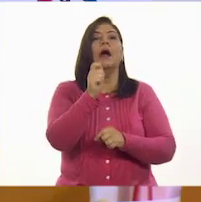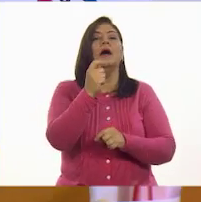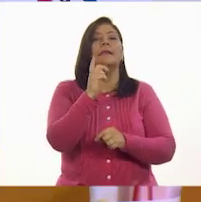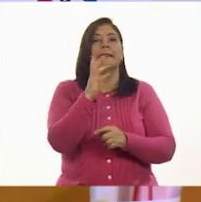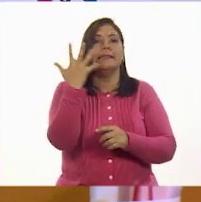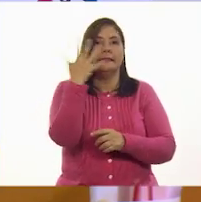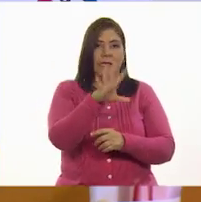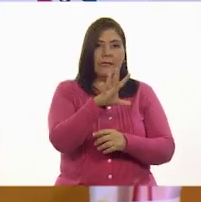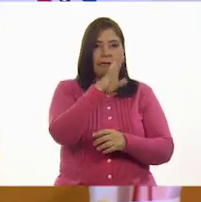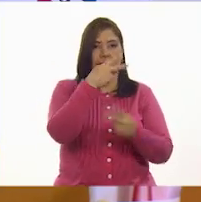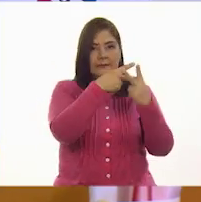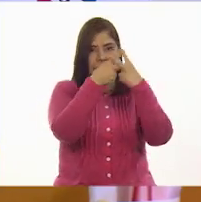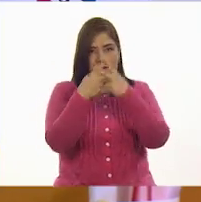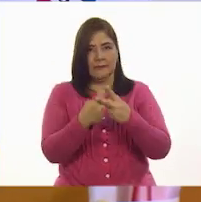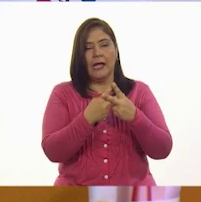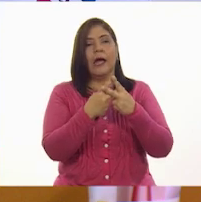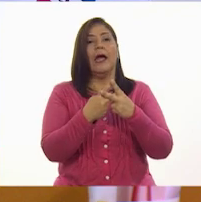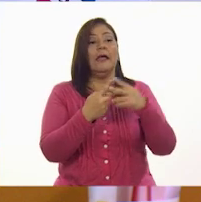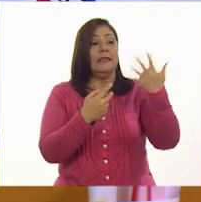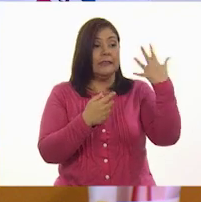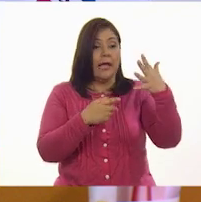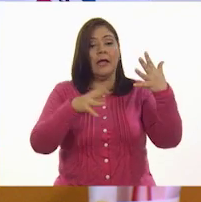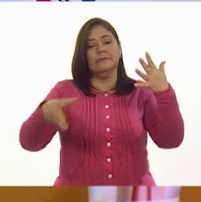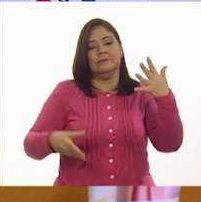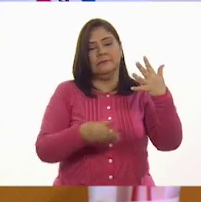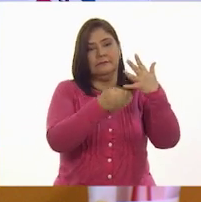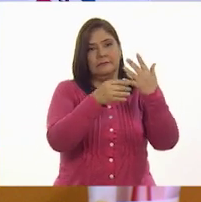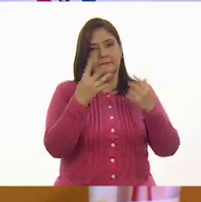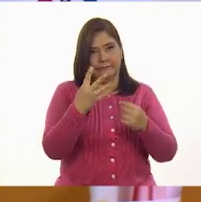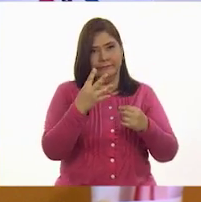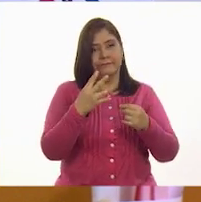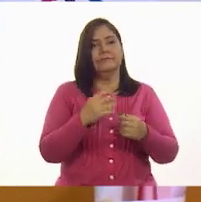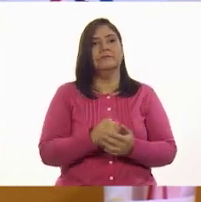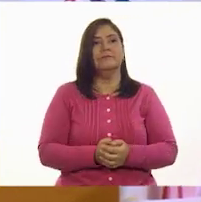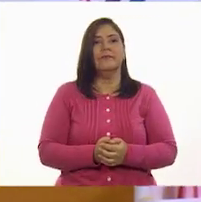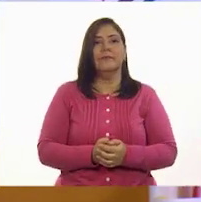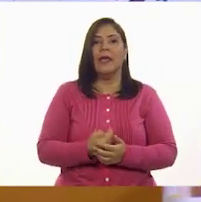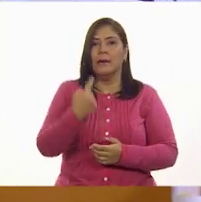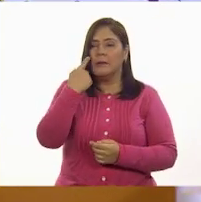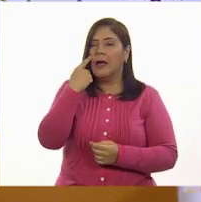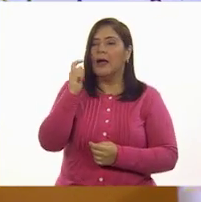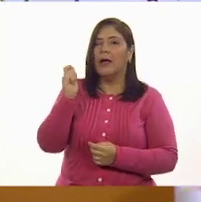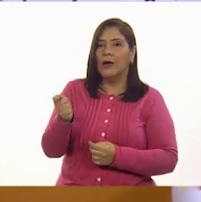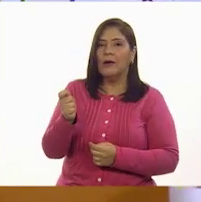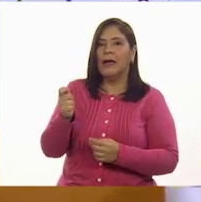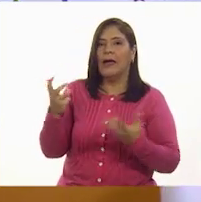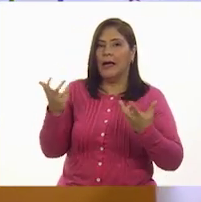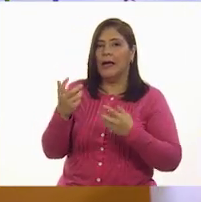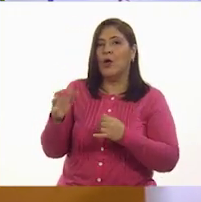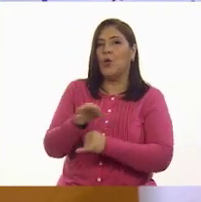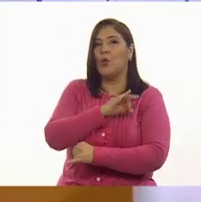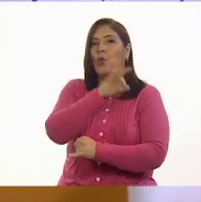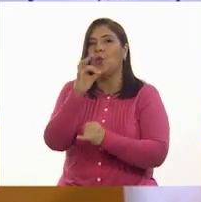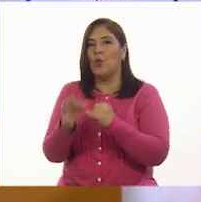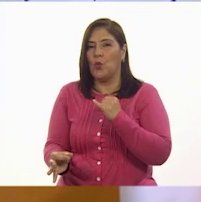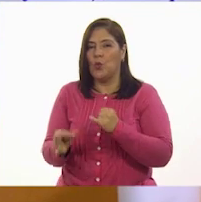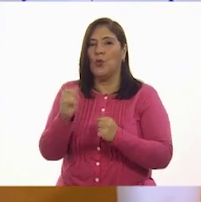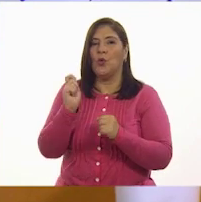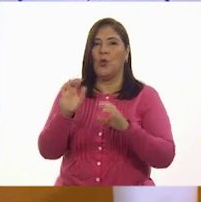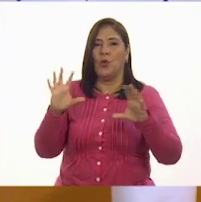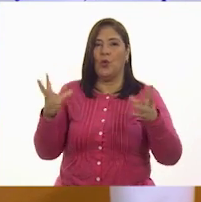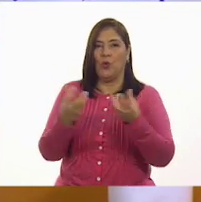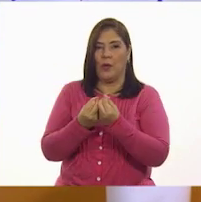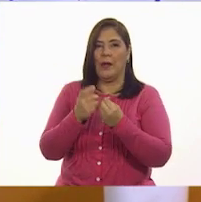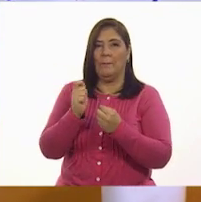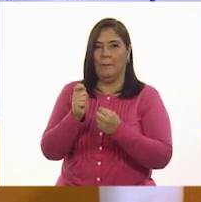y bueno, aquí tenemos las 4 que vamos a agregar. Así es. Vamos por un último conjunto de estrellas, ¿te parece? Esta